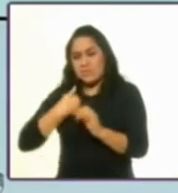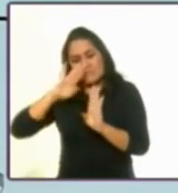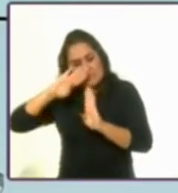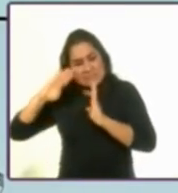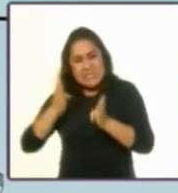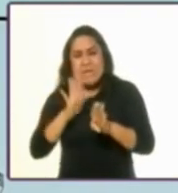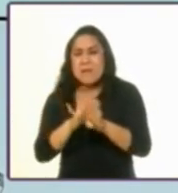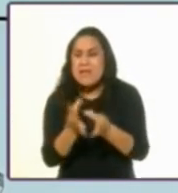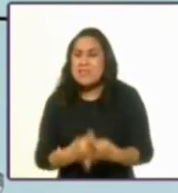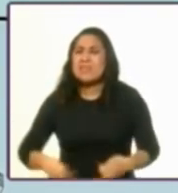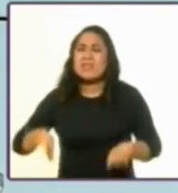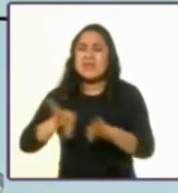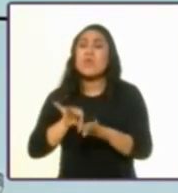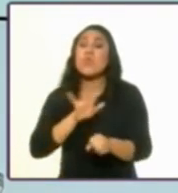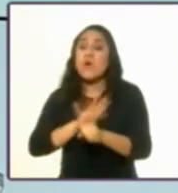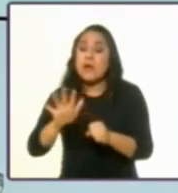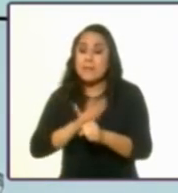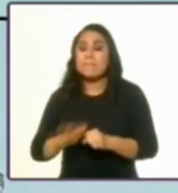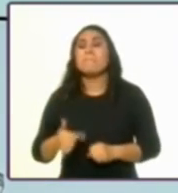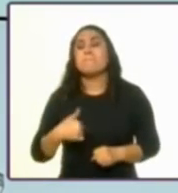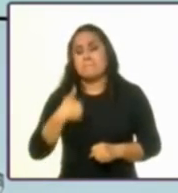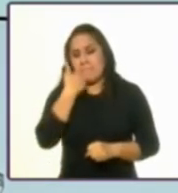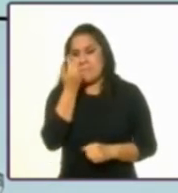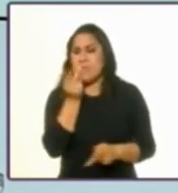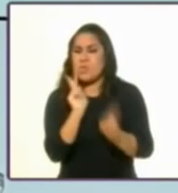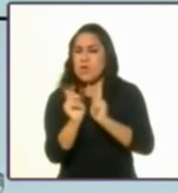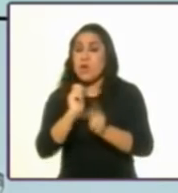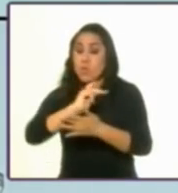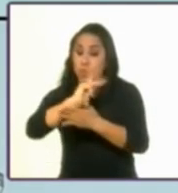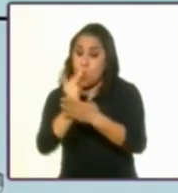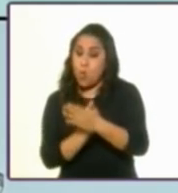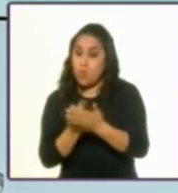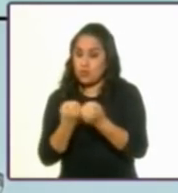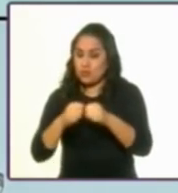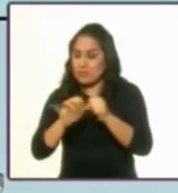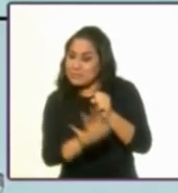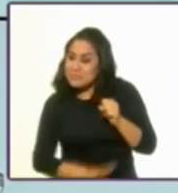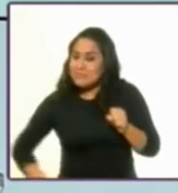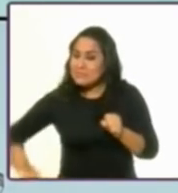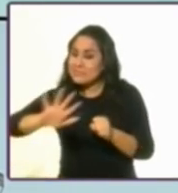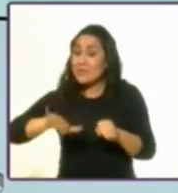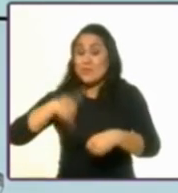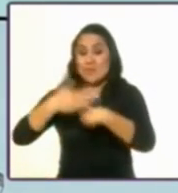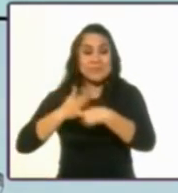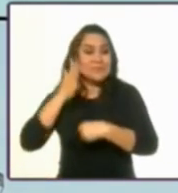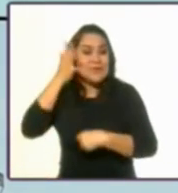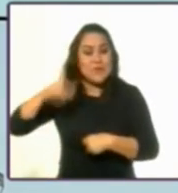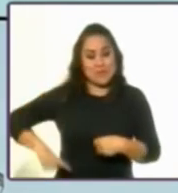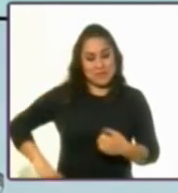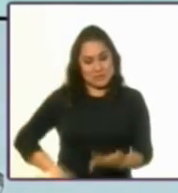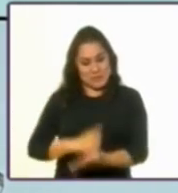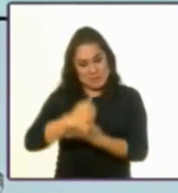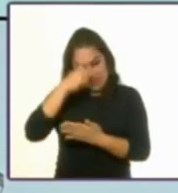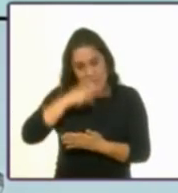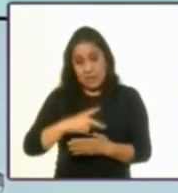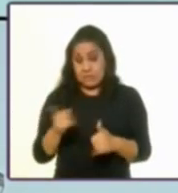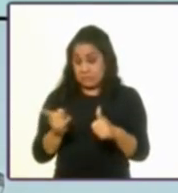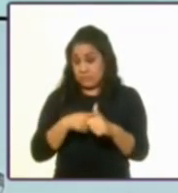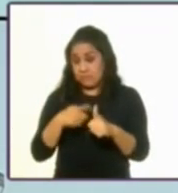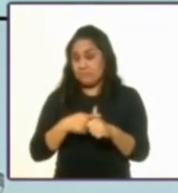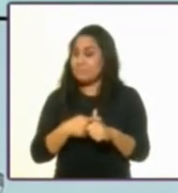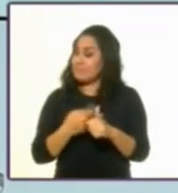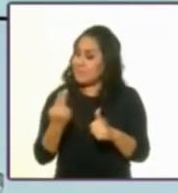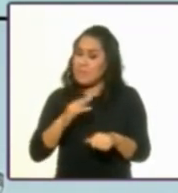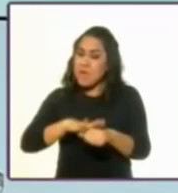tiempo con mayor detalle quisiera hablar del programa social del próximo gobierno de la ciudad de mexico en primer lugar tenemos que fortalecer